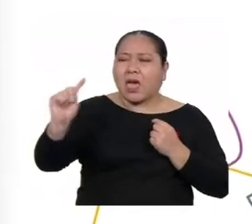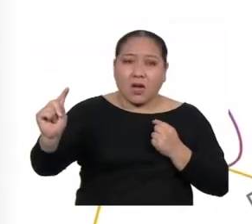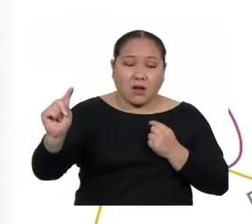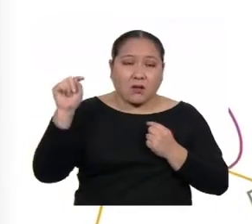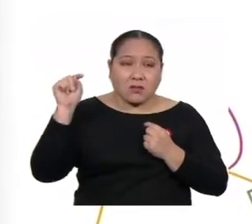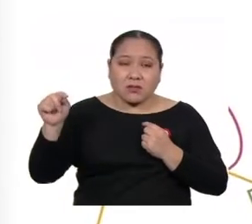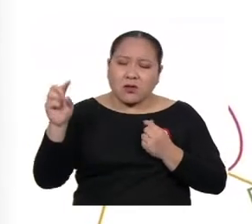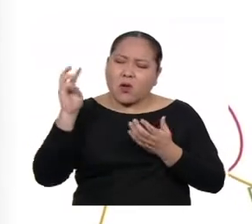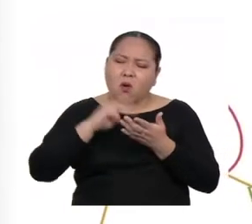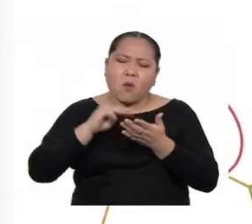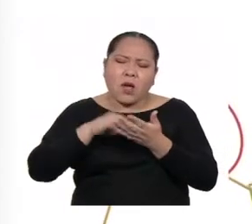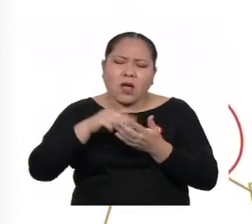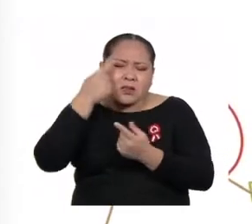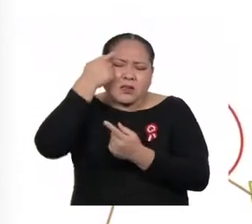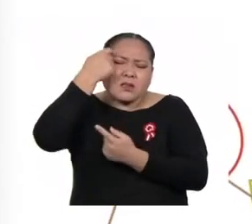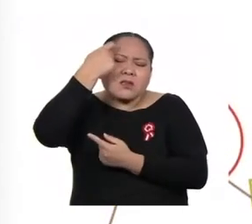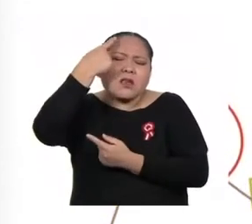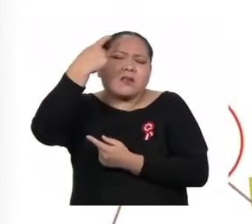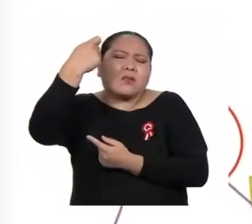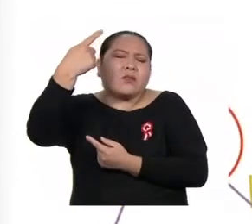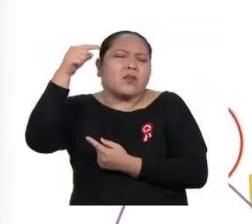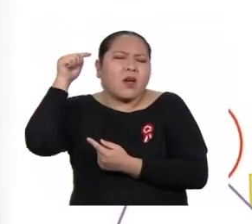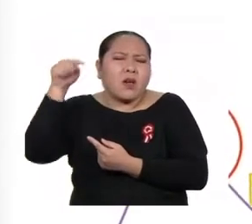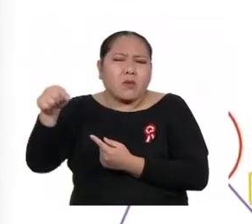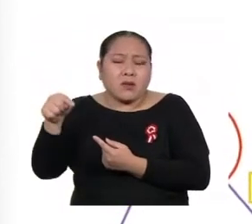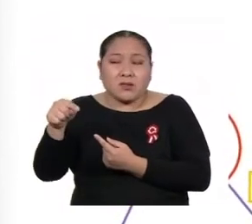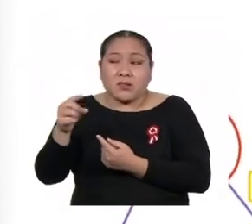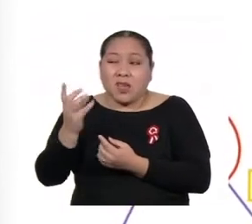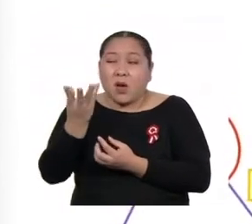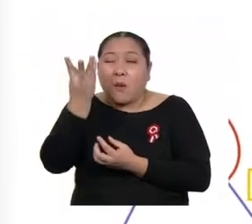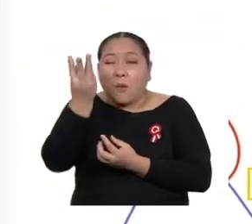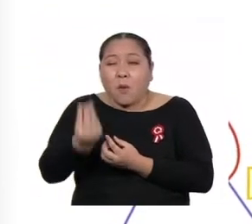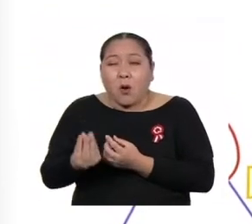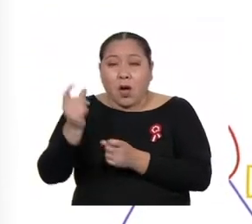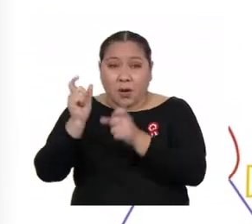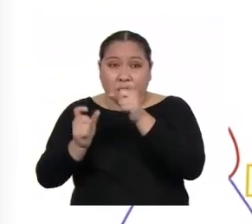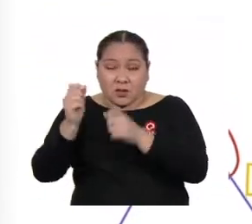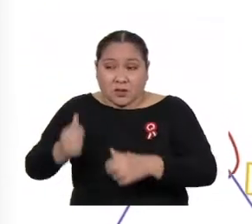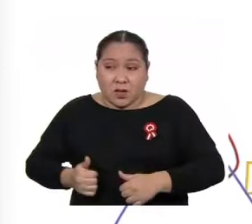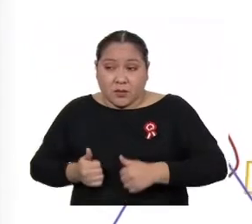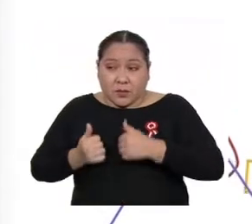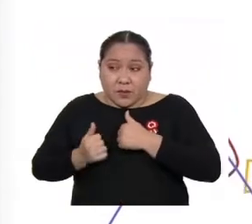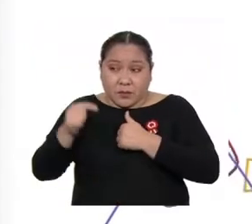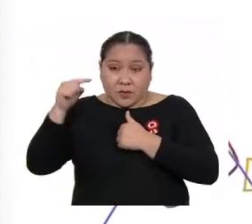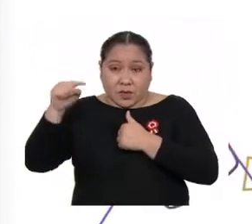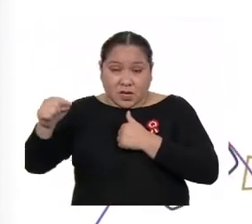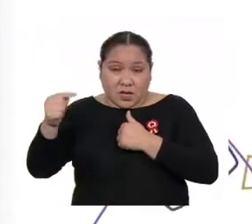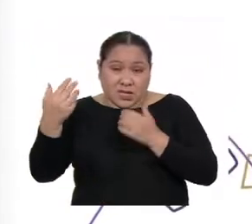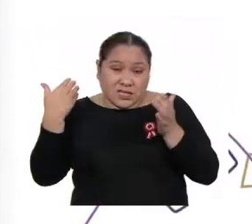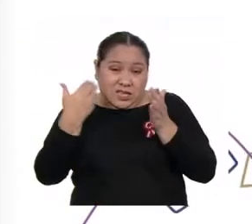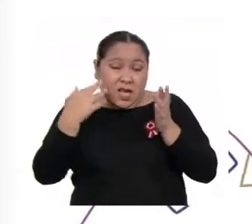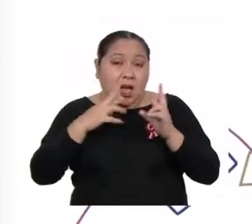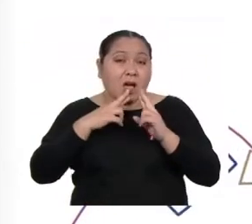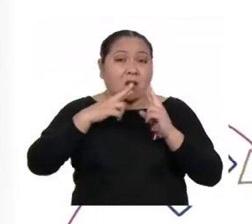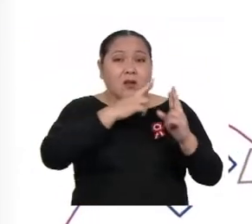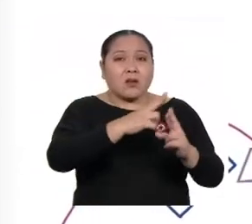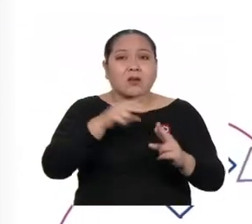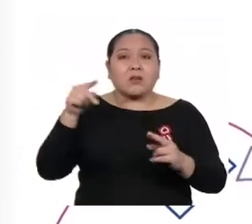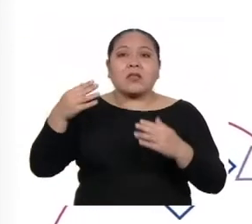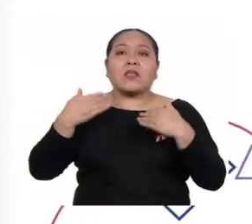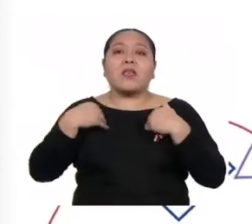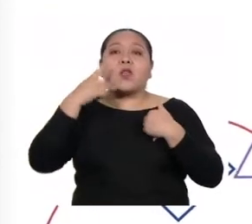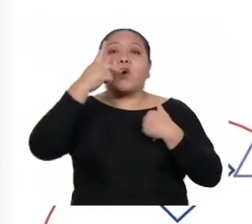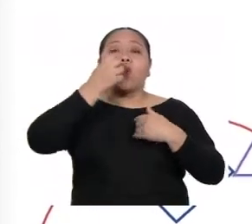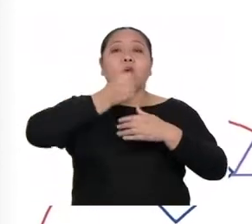máxima aspiración de los escasísimos habitantes de las márgenes de los ríos era tener un